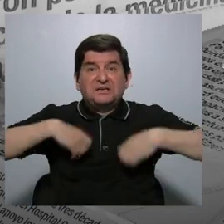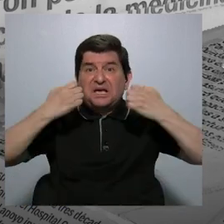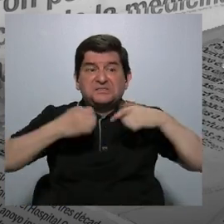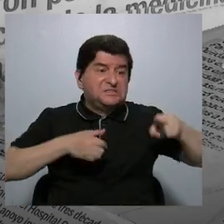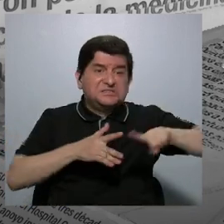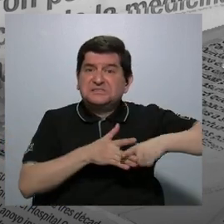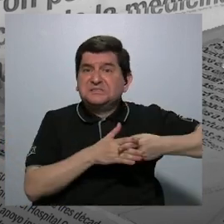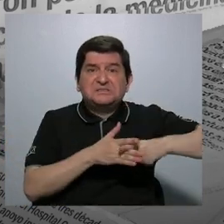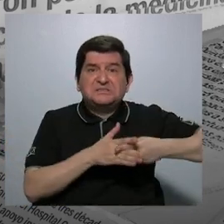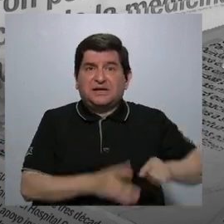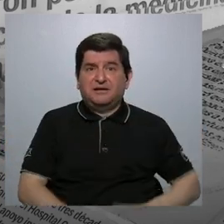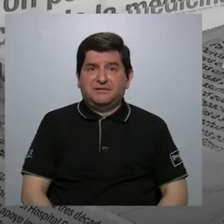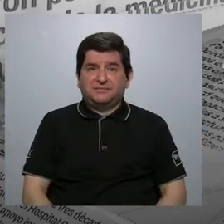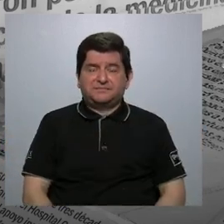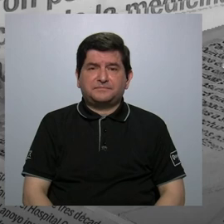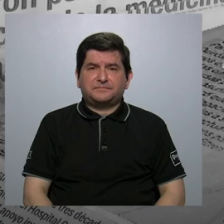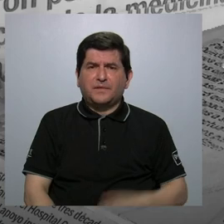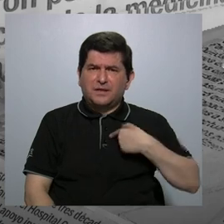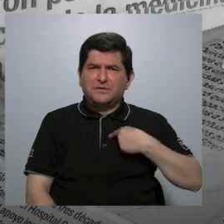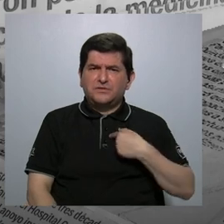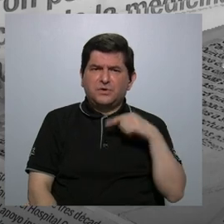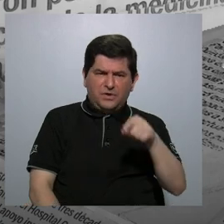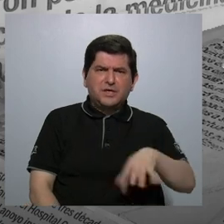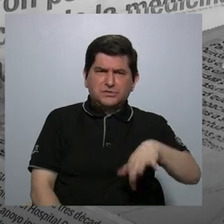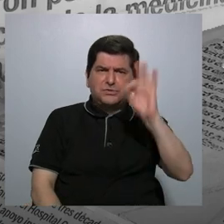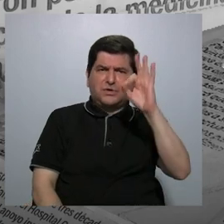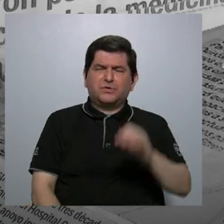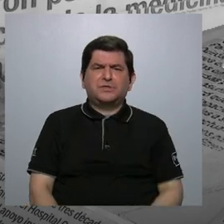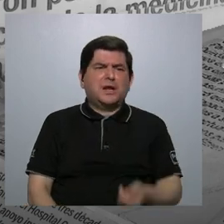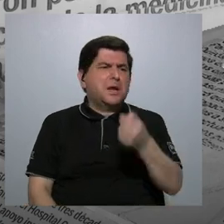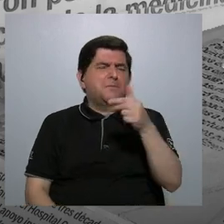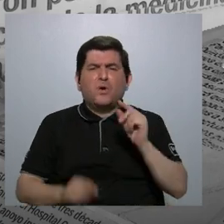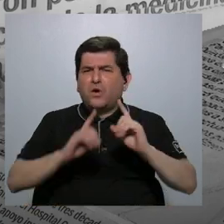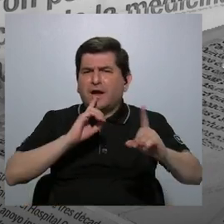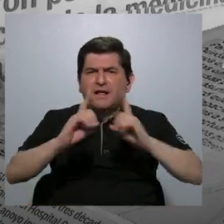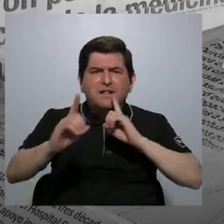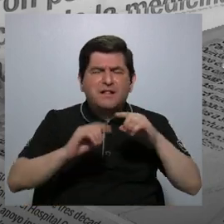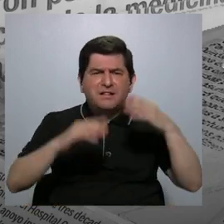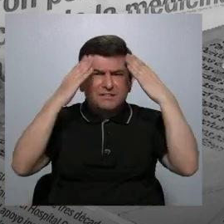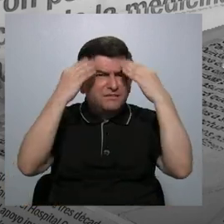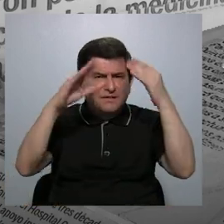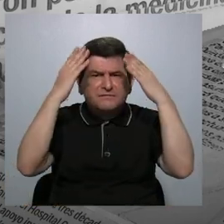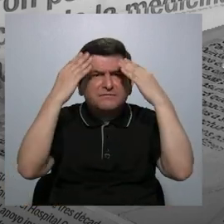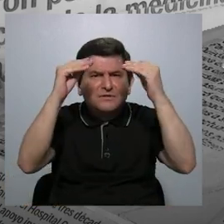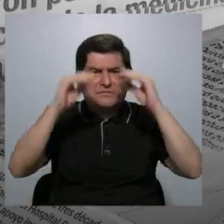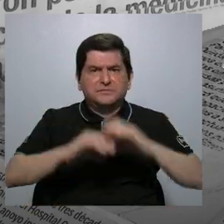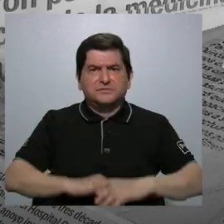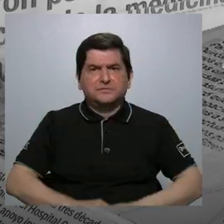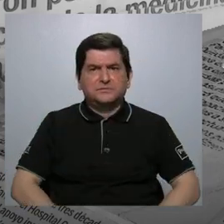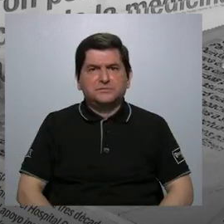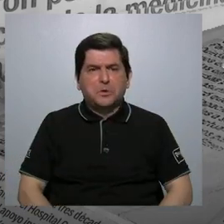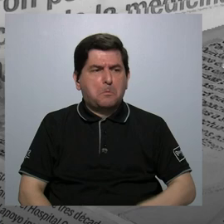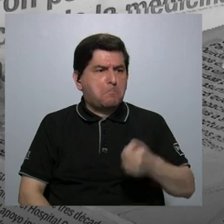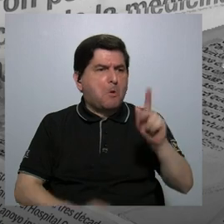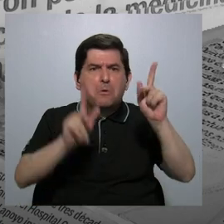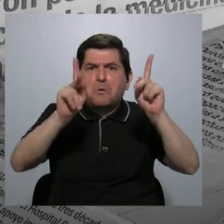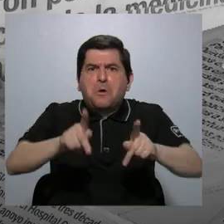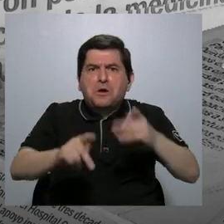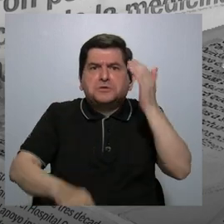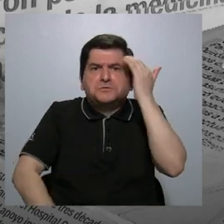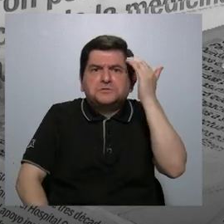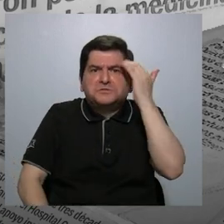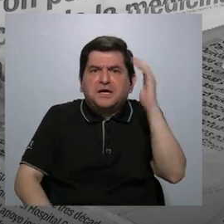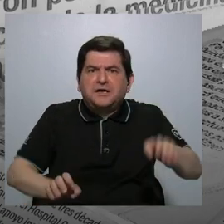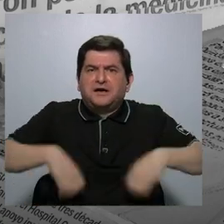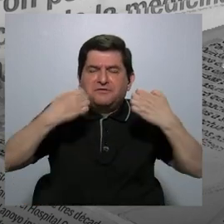la herramienta. Sí, yo me encontré ese dato que hay poca divulgación de esa información. Son pocas las personas que